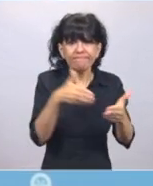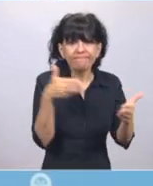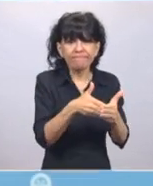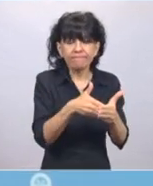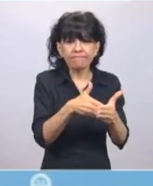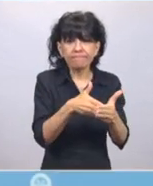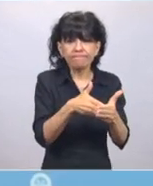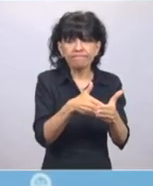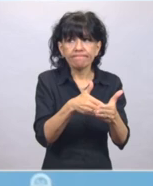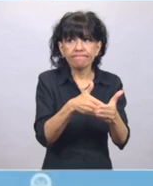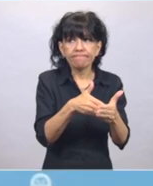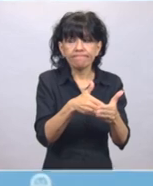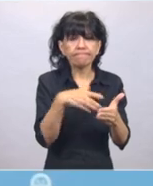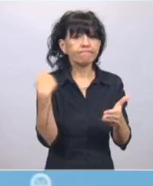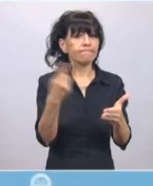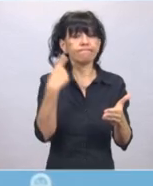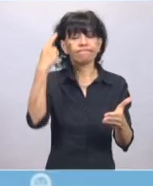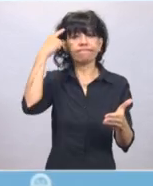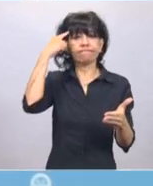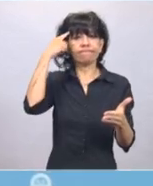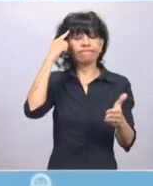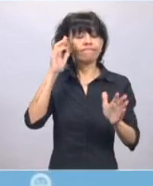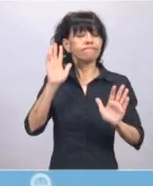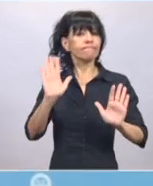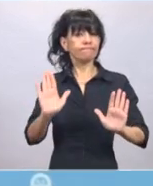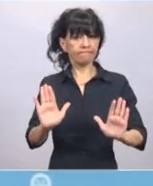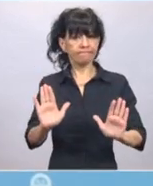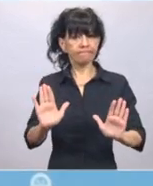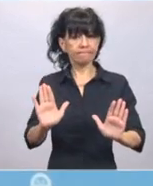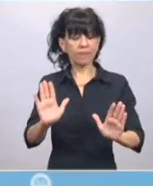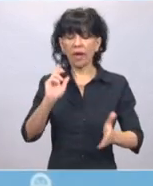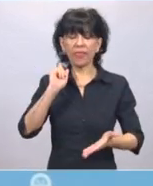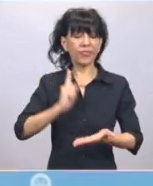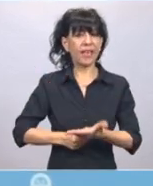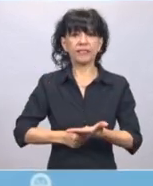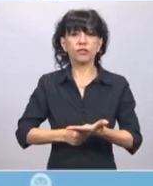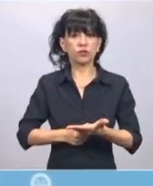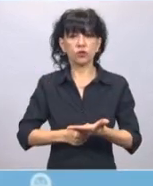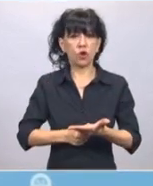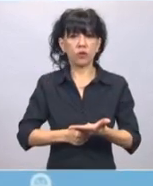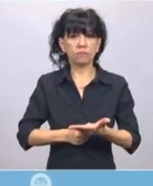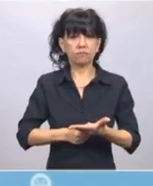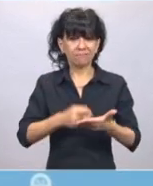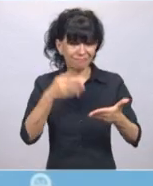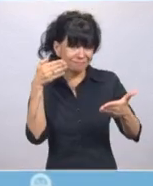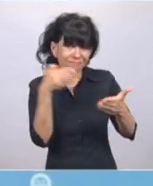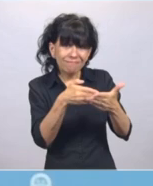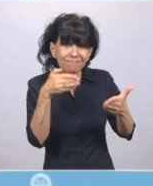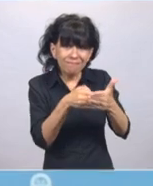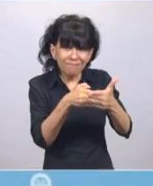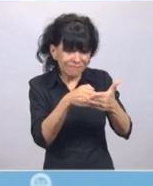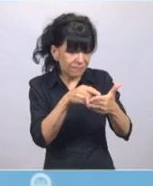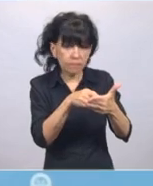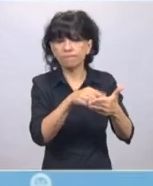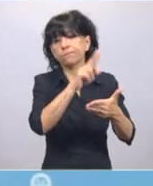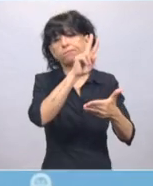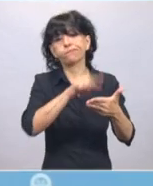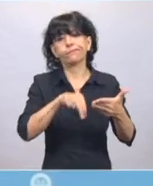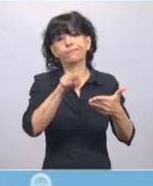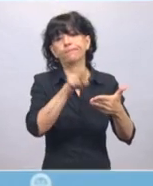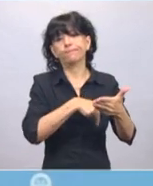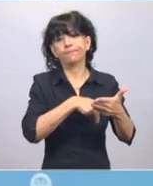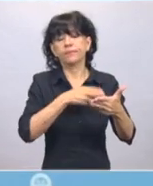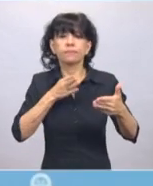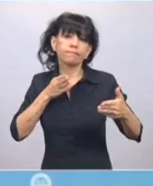impulsado tomado la decisión de eliminar esa Barrera de romper Esa pared que de alguna